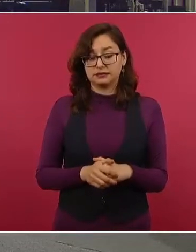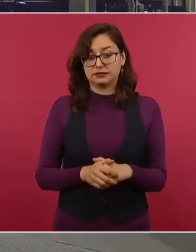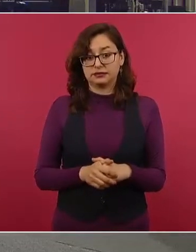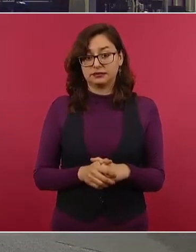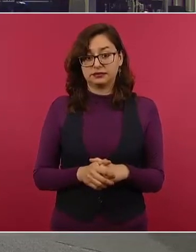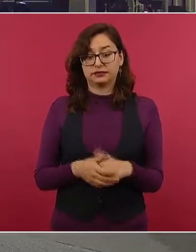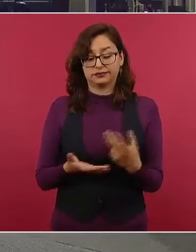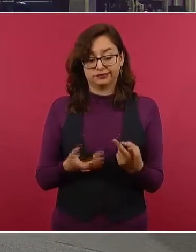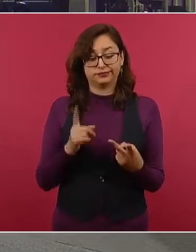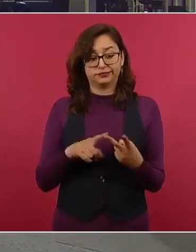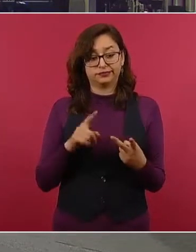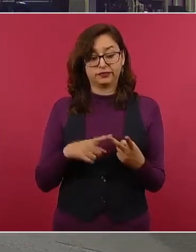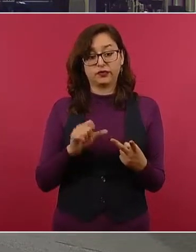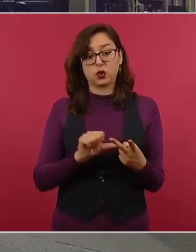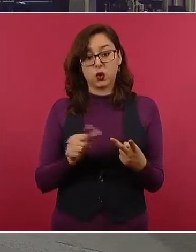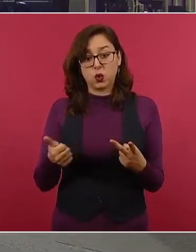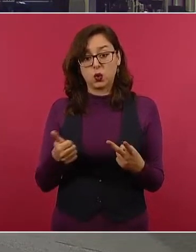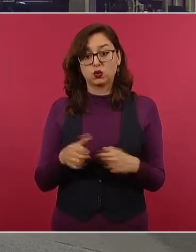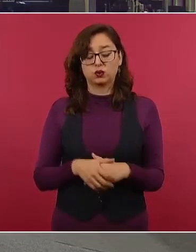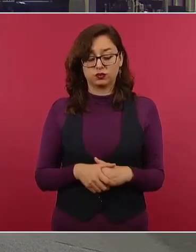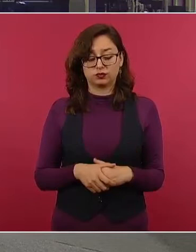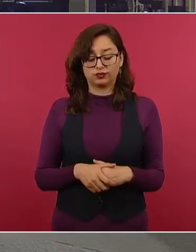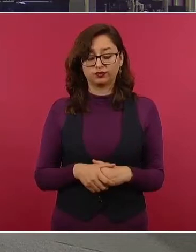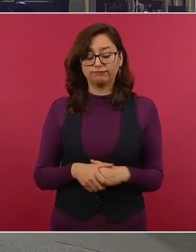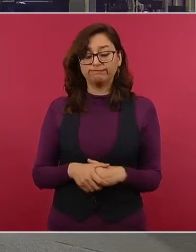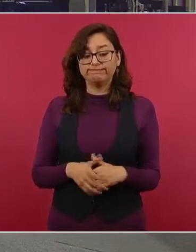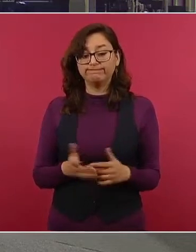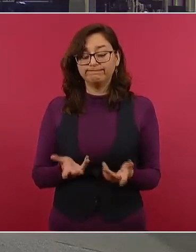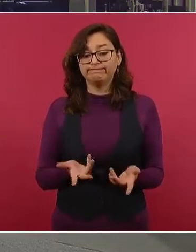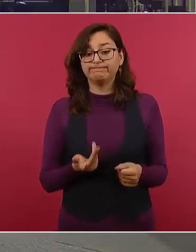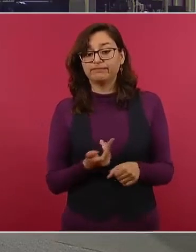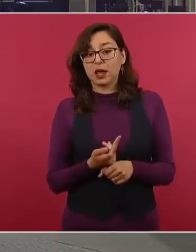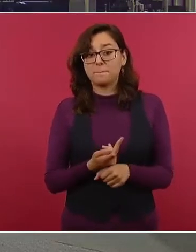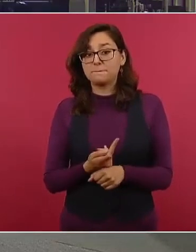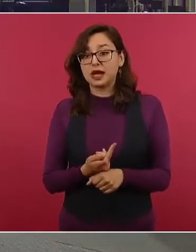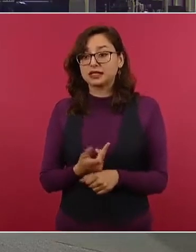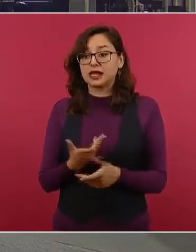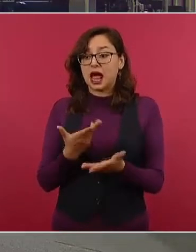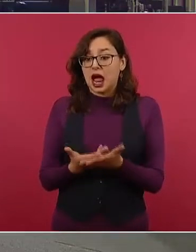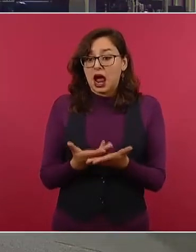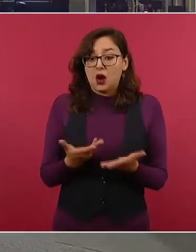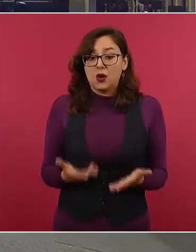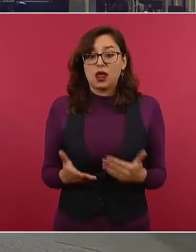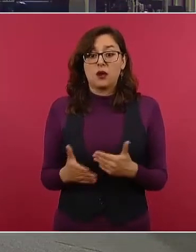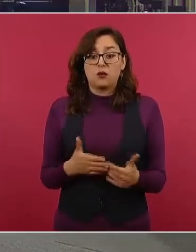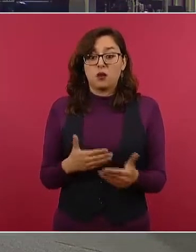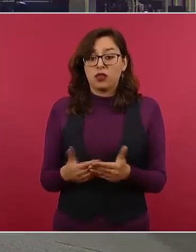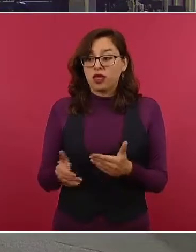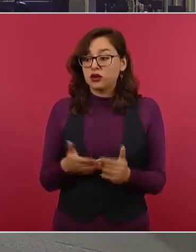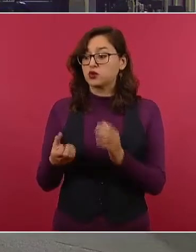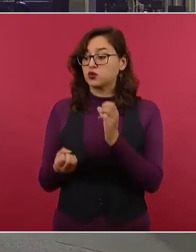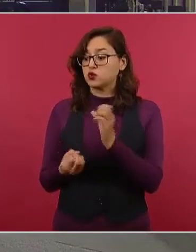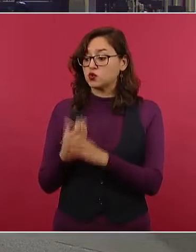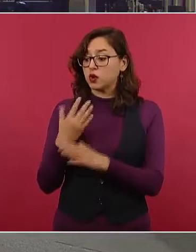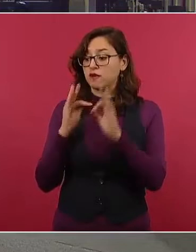precisamente del trabajo portuario actual que se desarrolla con los